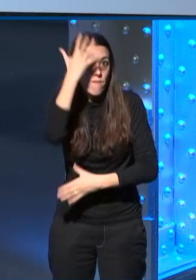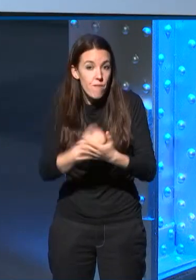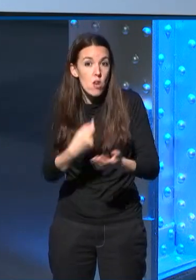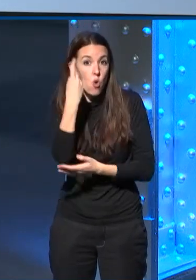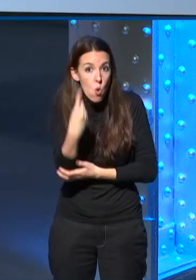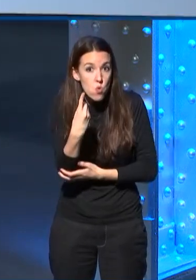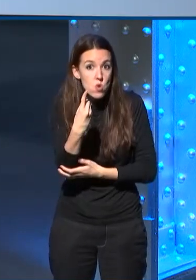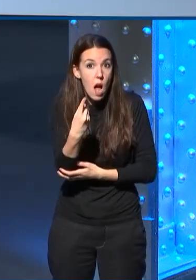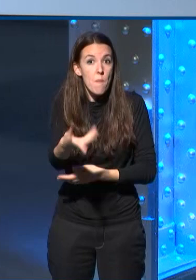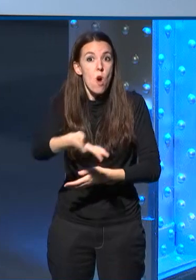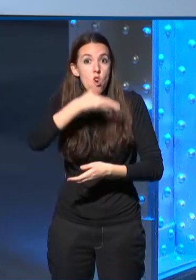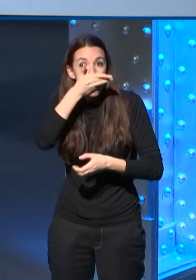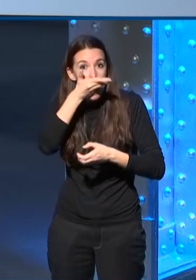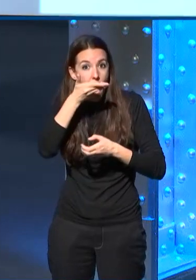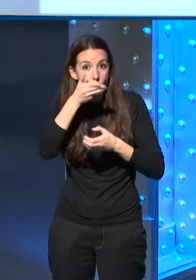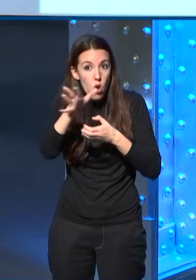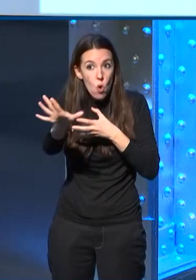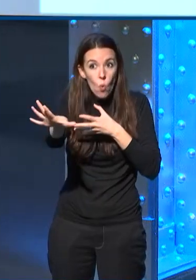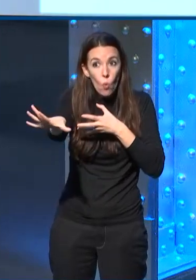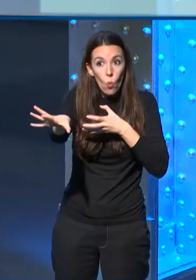entró el calor por ahí, terminó propagándose a toda la nave.